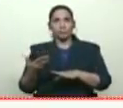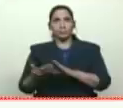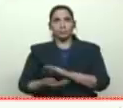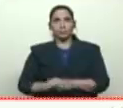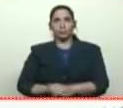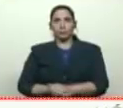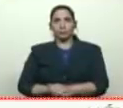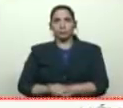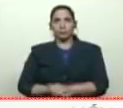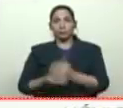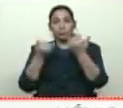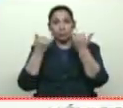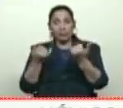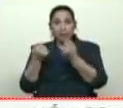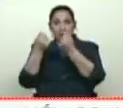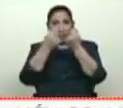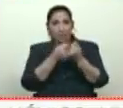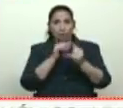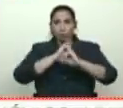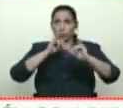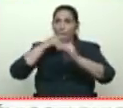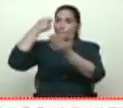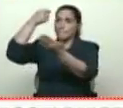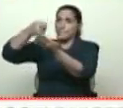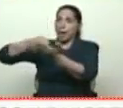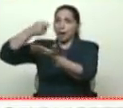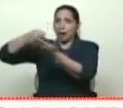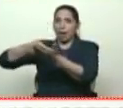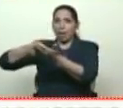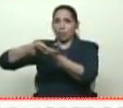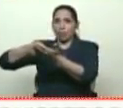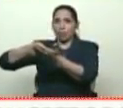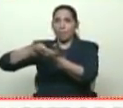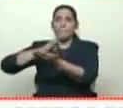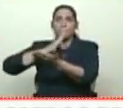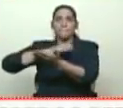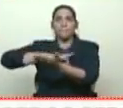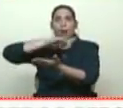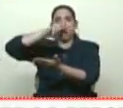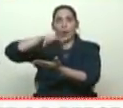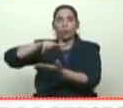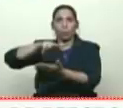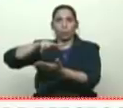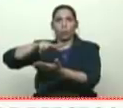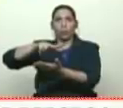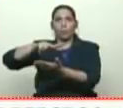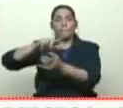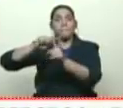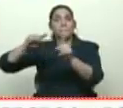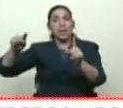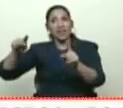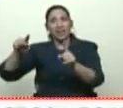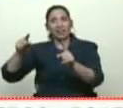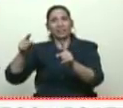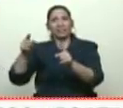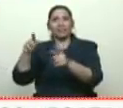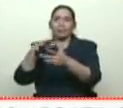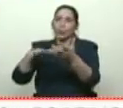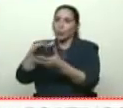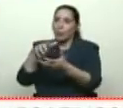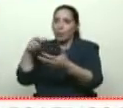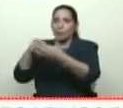ya el dinero había sido depositado en su cuenta y como consecuencia de este bloqueo